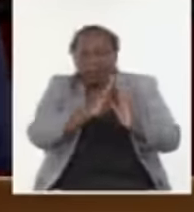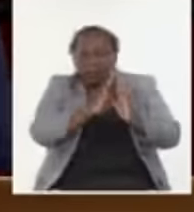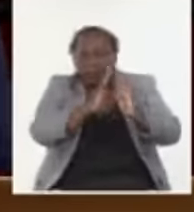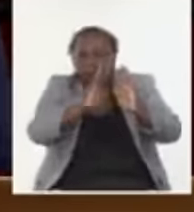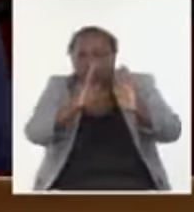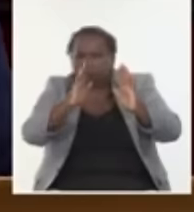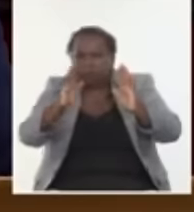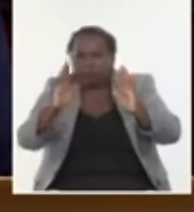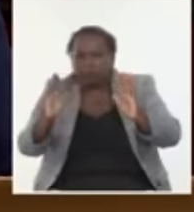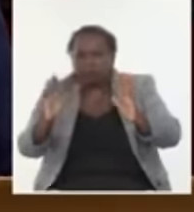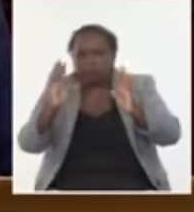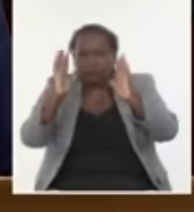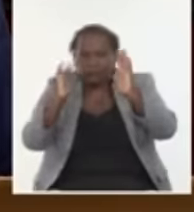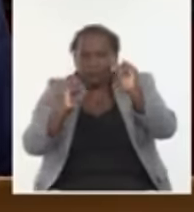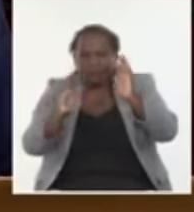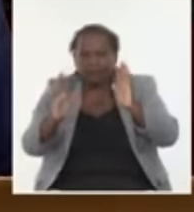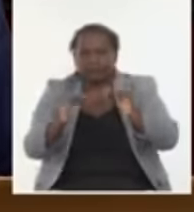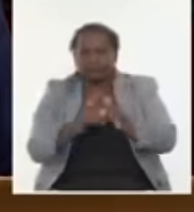Nos estaremos concentrando